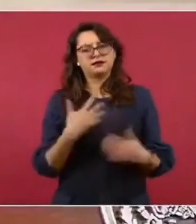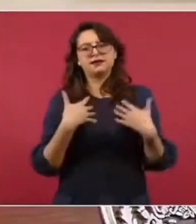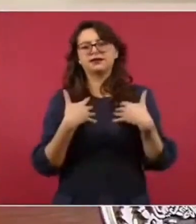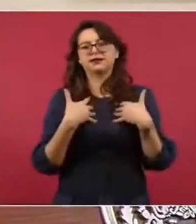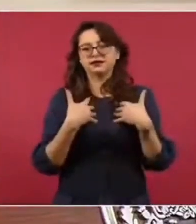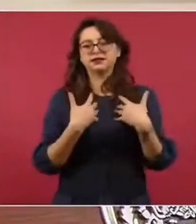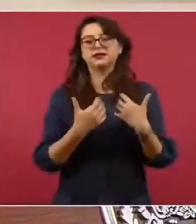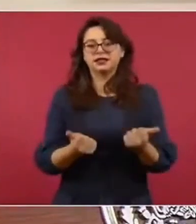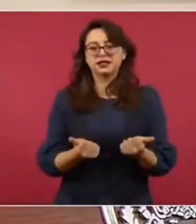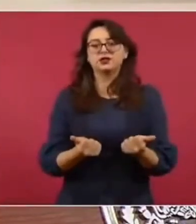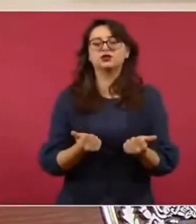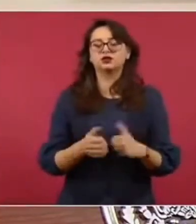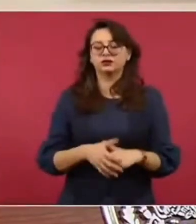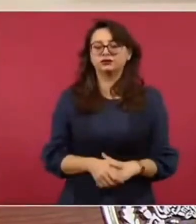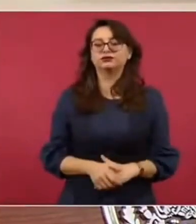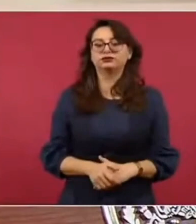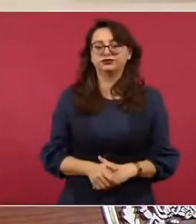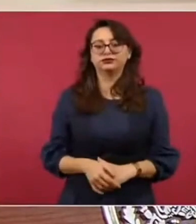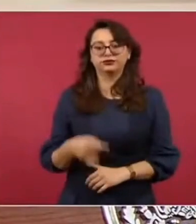fracasaron.